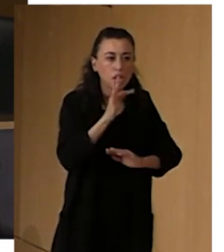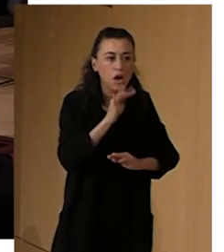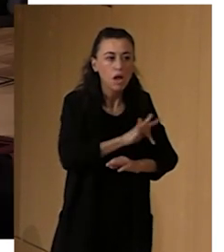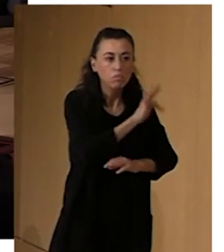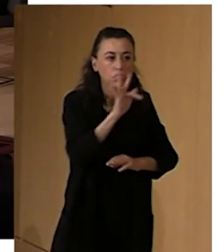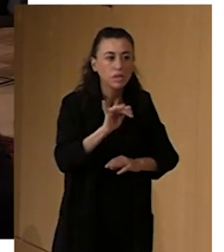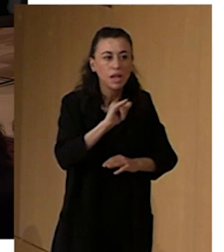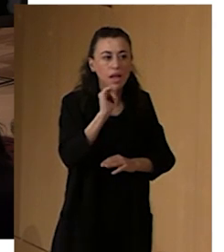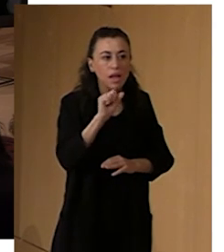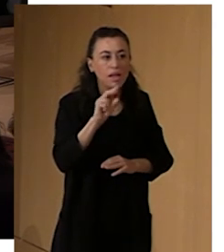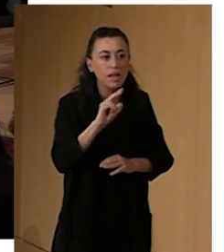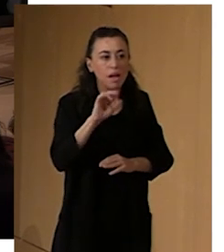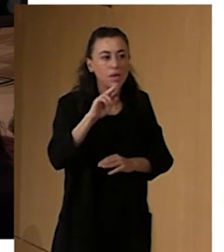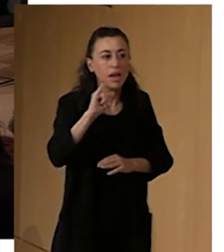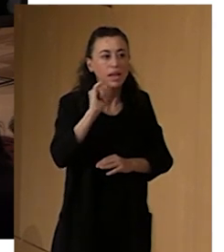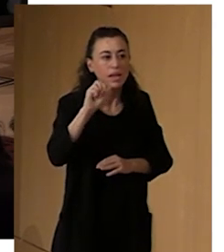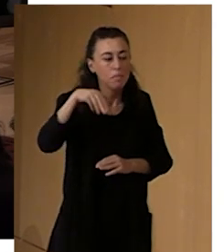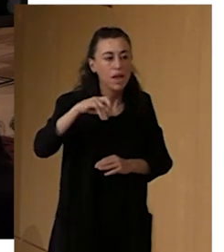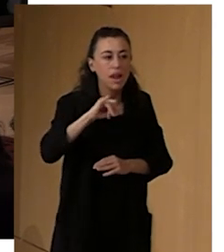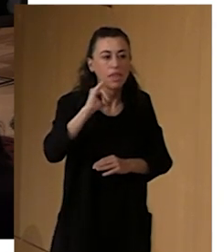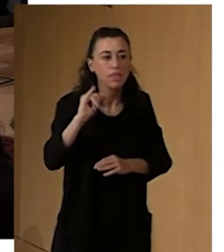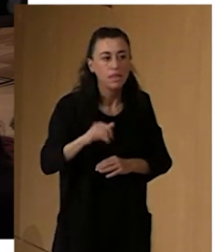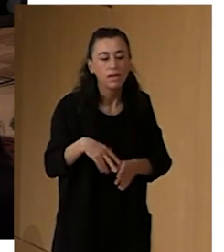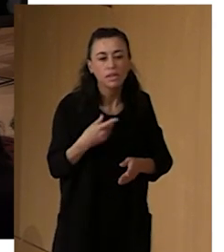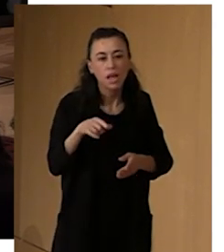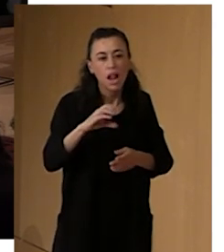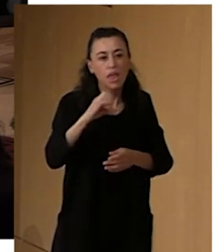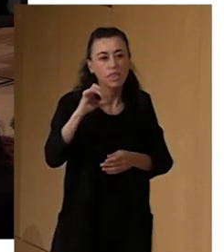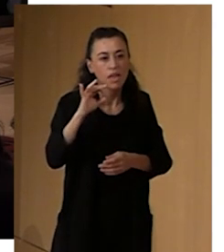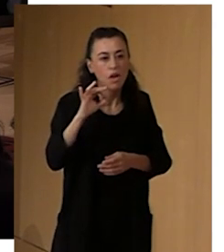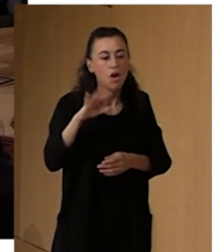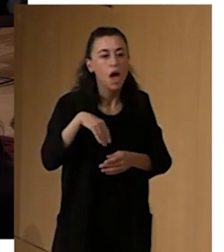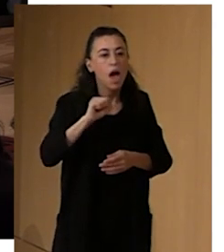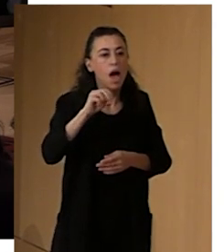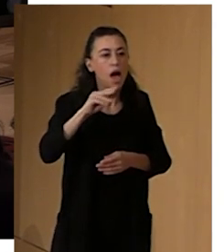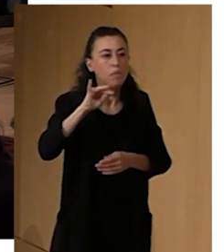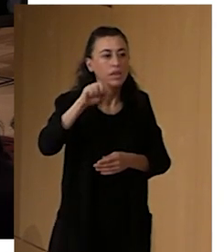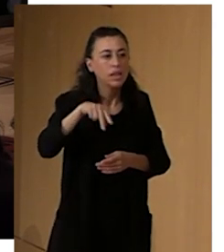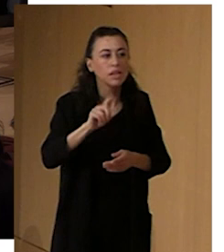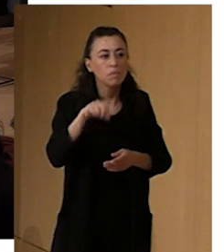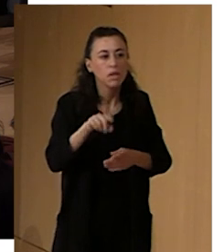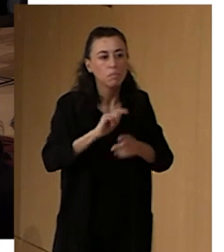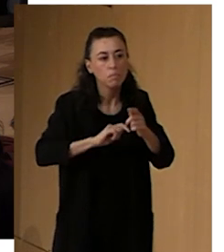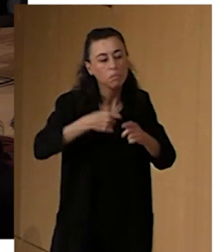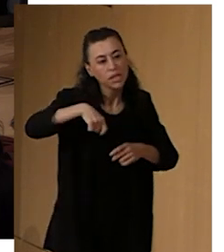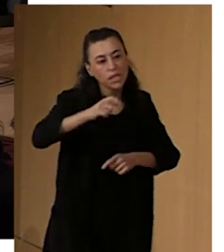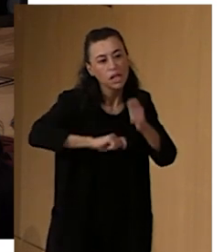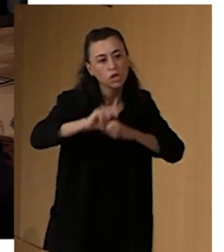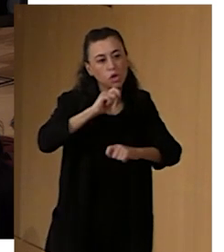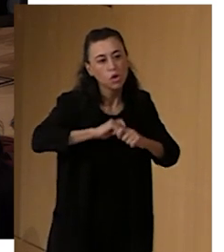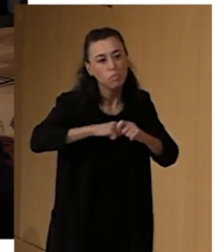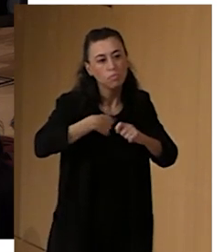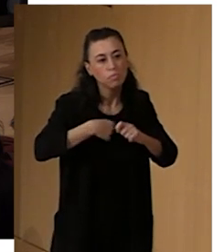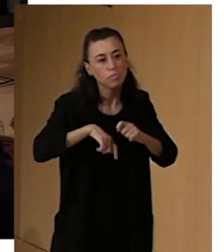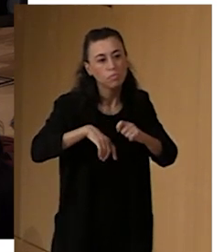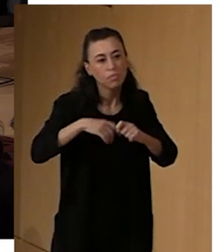a Javier Jiménez Que es el el ceo de apten y el presidente de la asociación azlo accesible Que